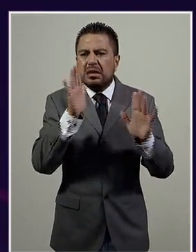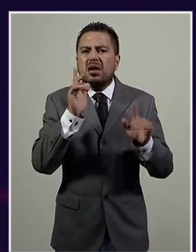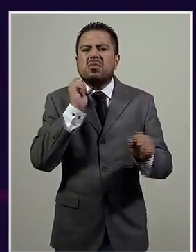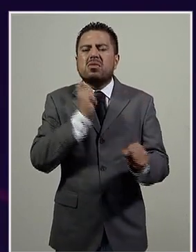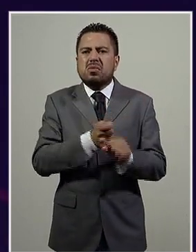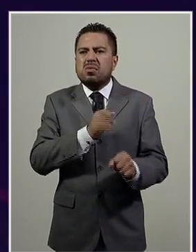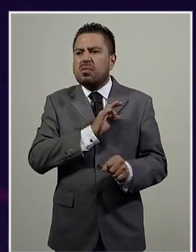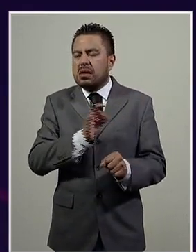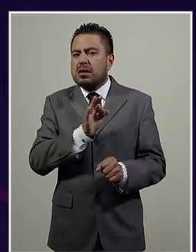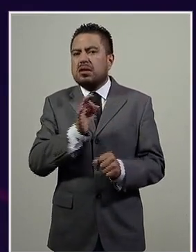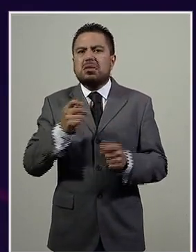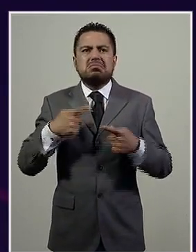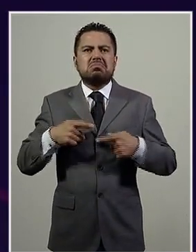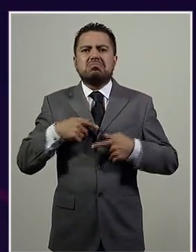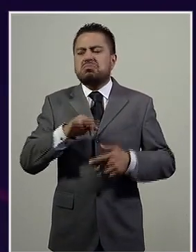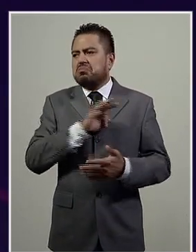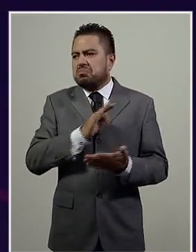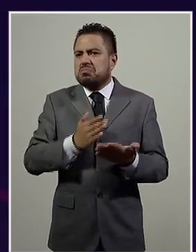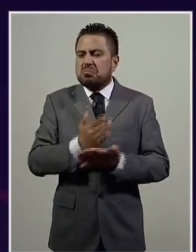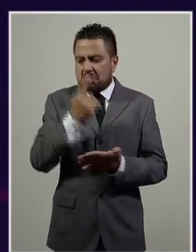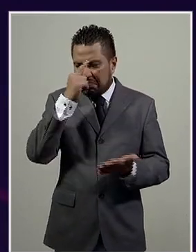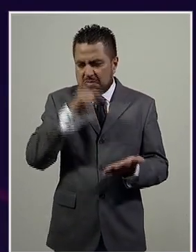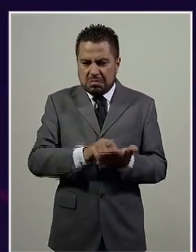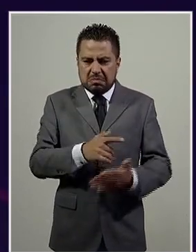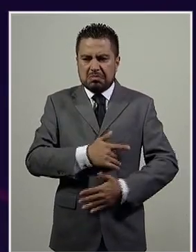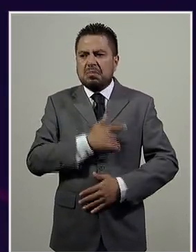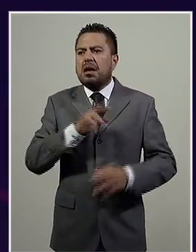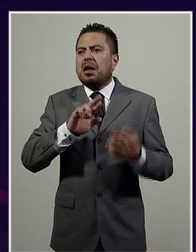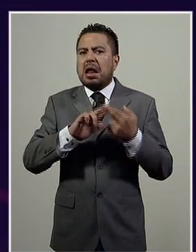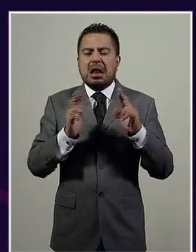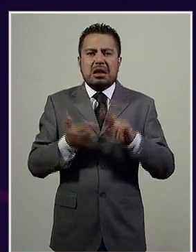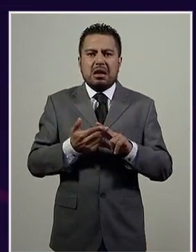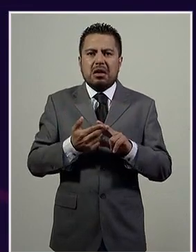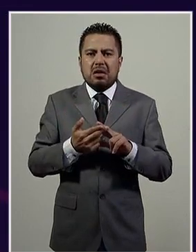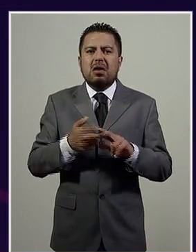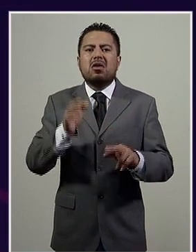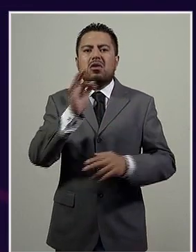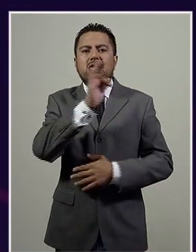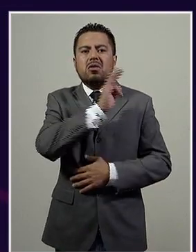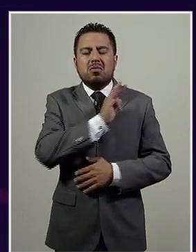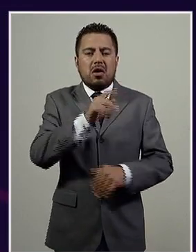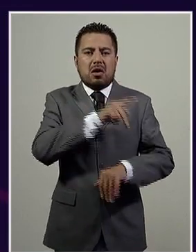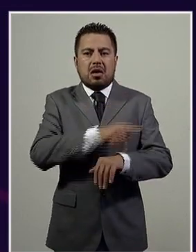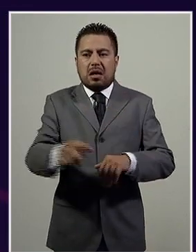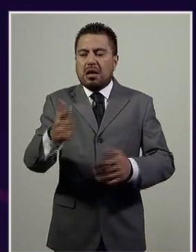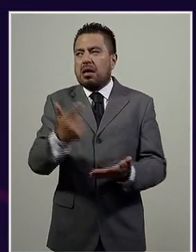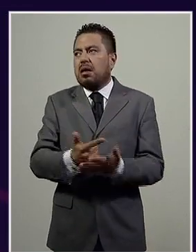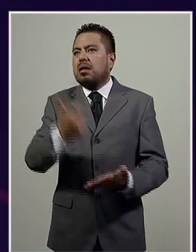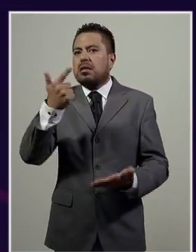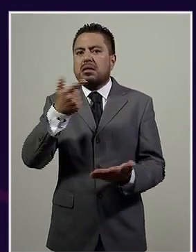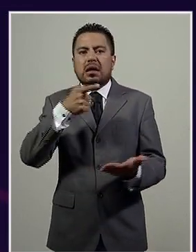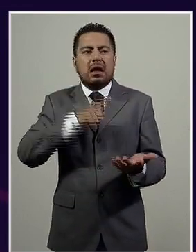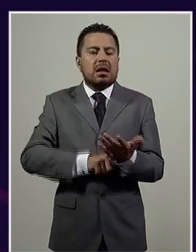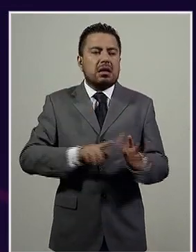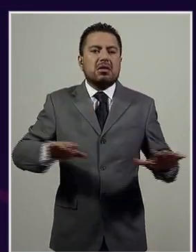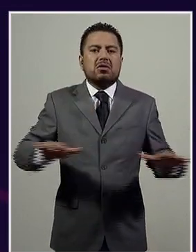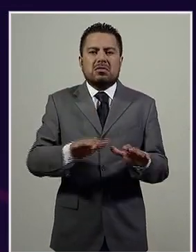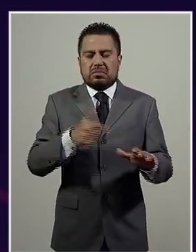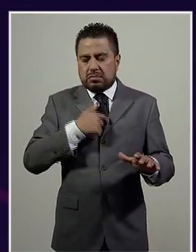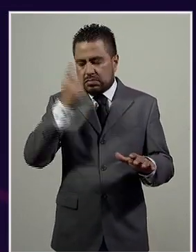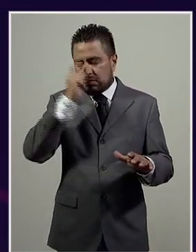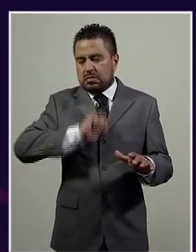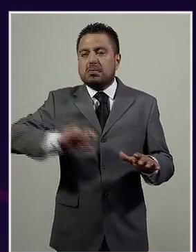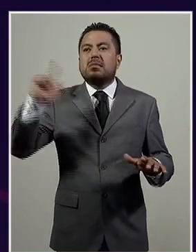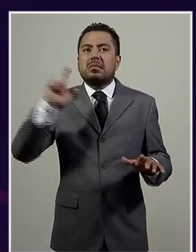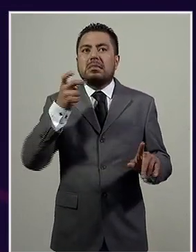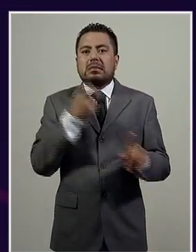la posibilidad de que cualquier persona practique su creencia, su religión, los pondría como en peligro potencial? Eso me sorprendió